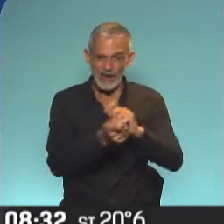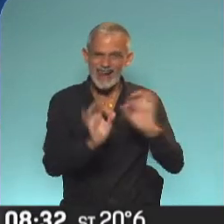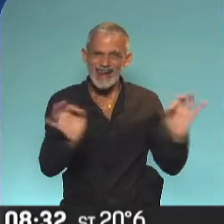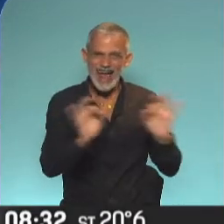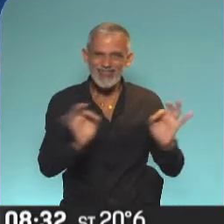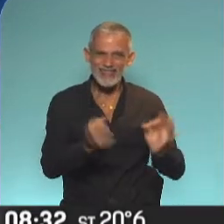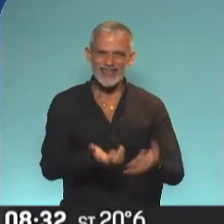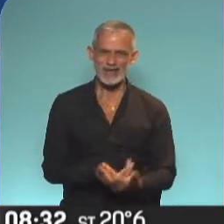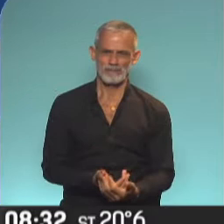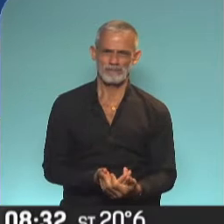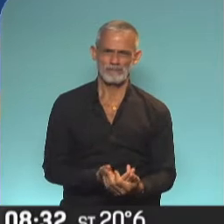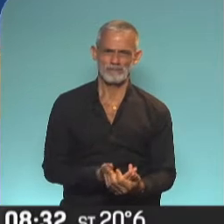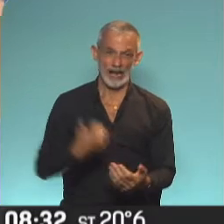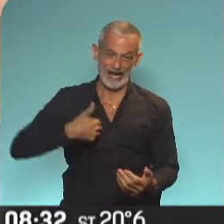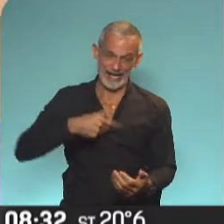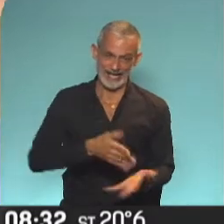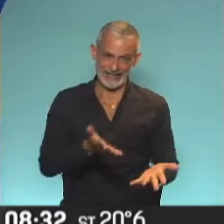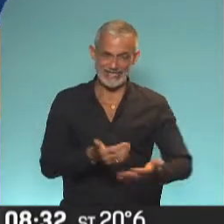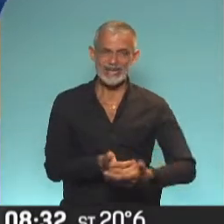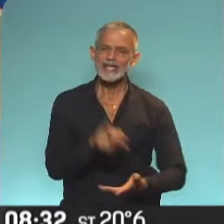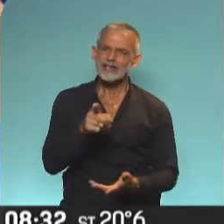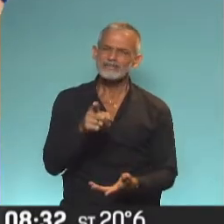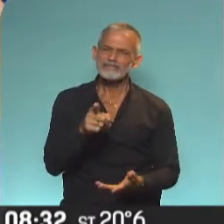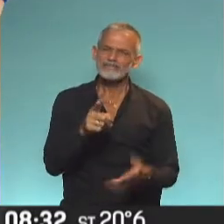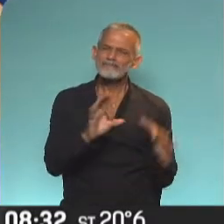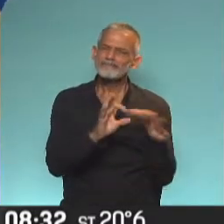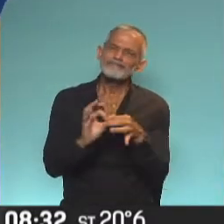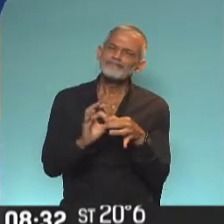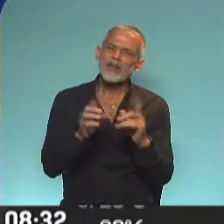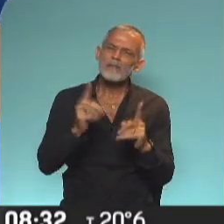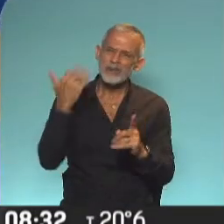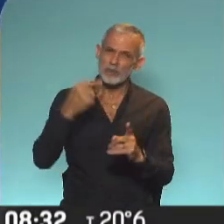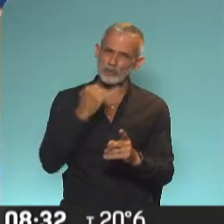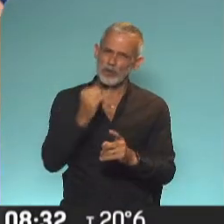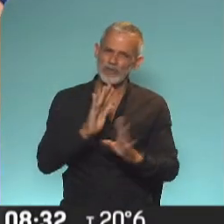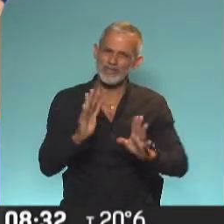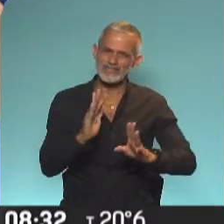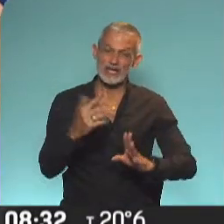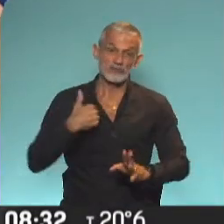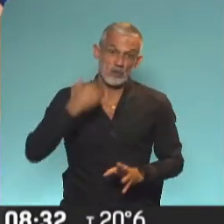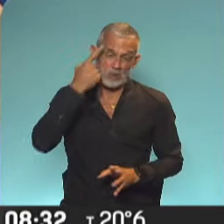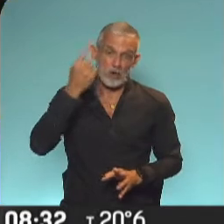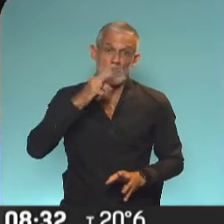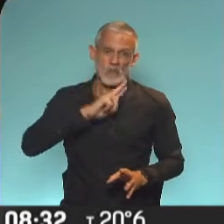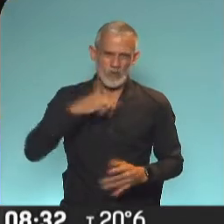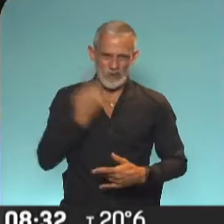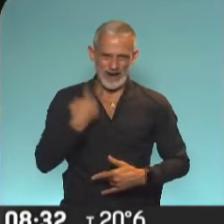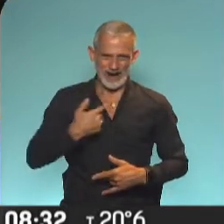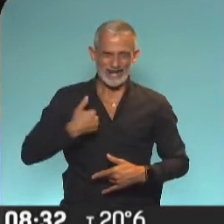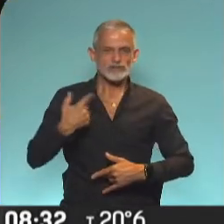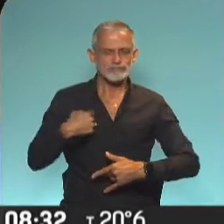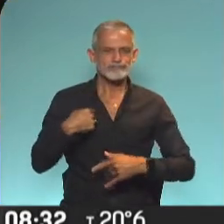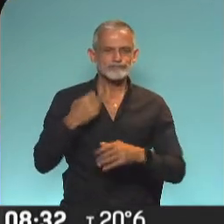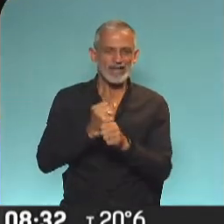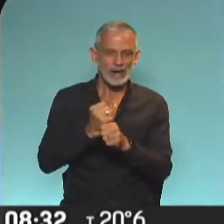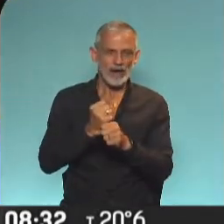la redundancia, en nuestro país. Sí, ahí tiene que ver un poco con lo que recién yo decía. A mí me parece que nosotras necesitamos trabajar en